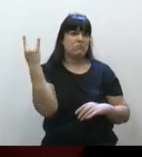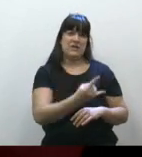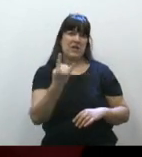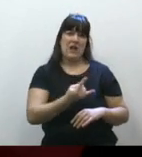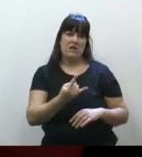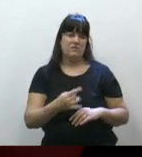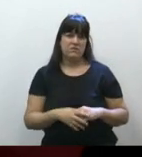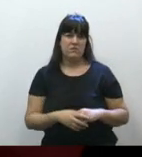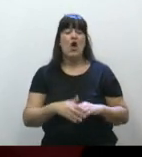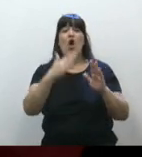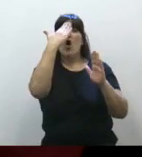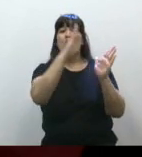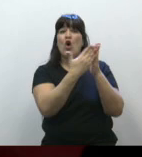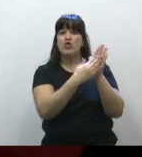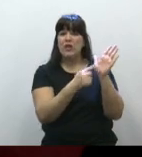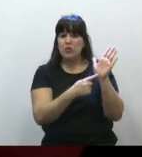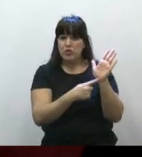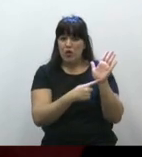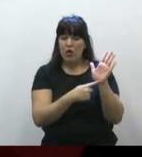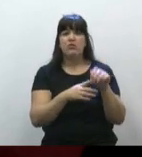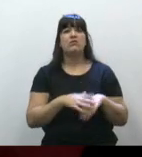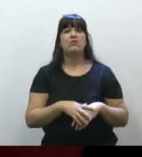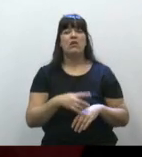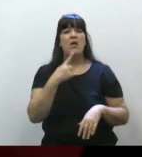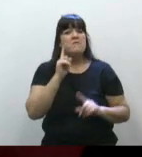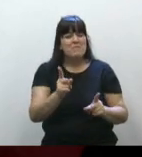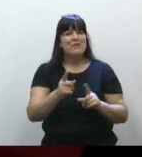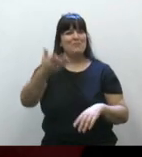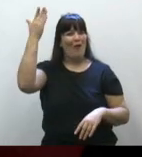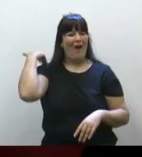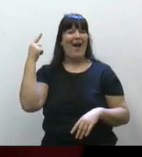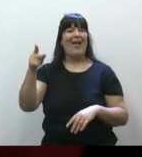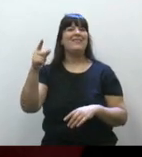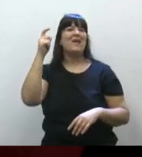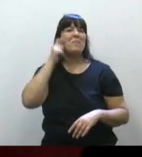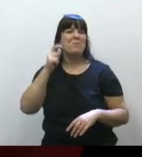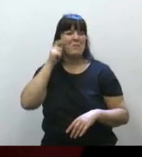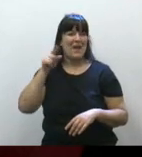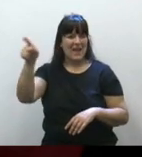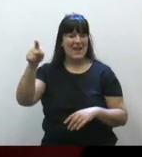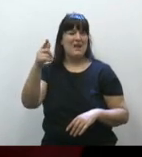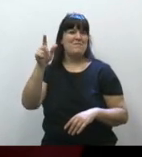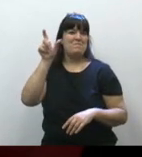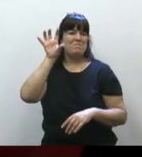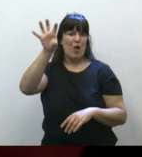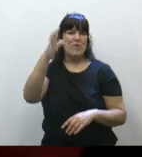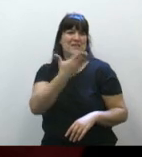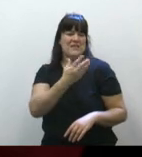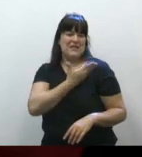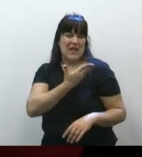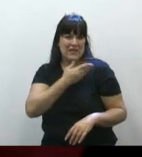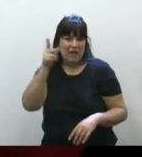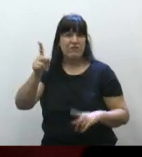la constitución que planteó el debate el doctor carlos meneses santafé debatió la